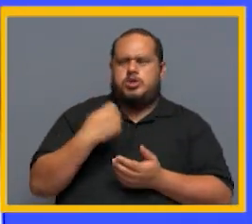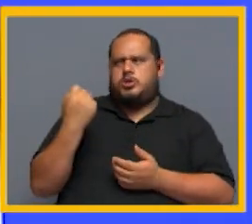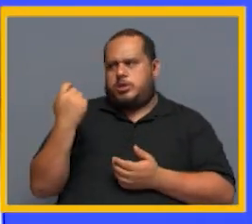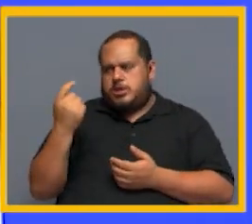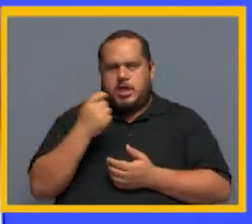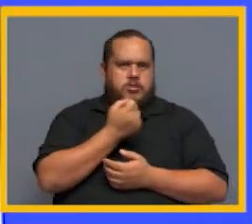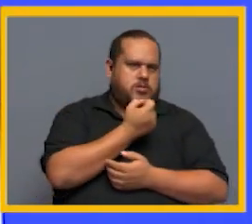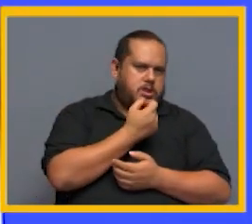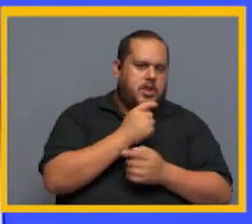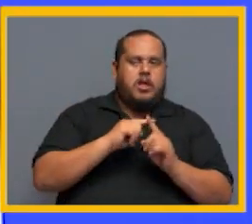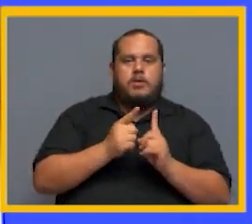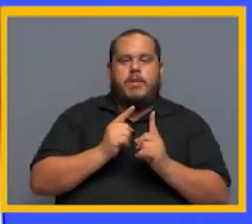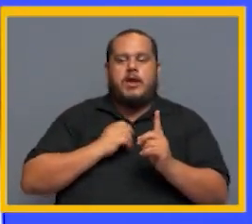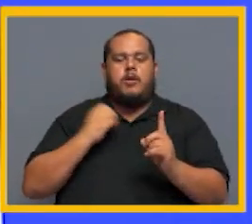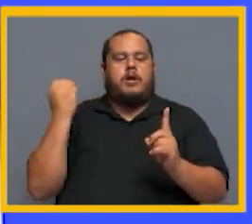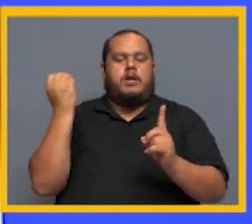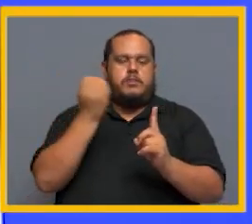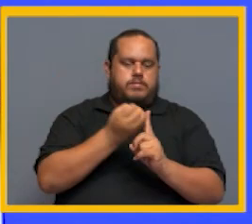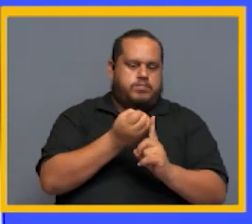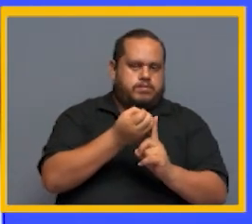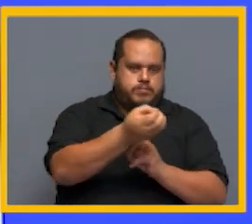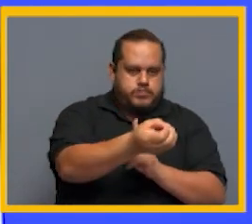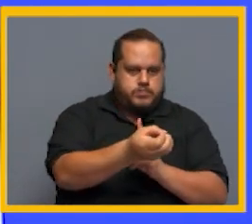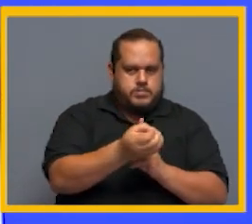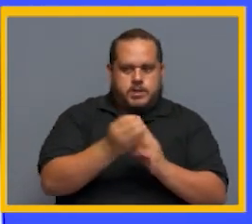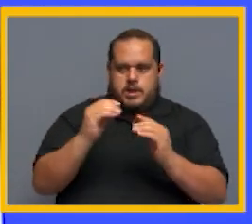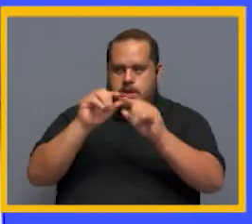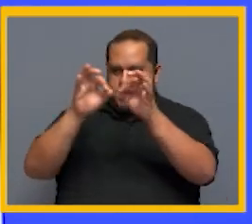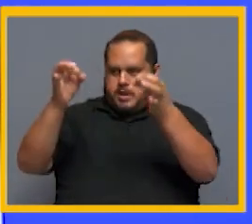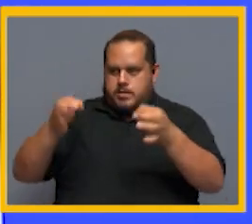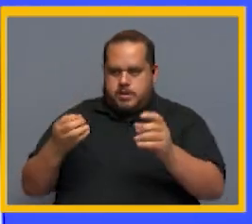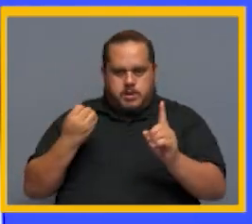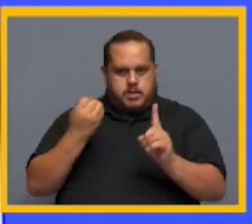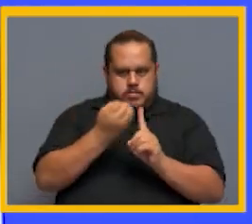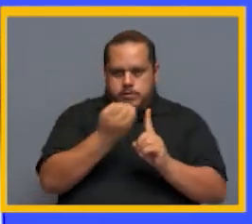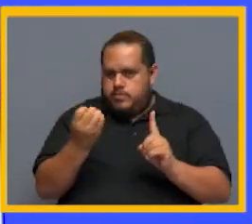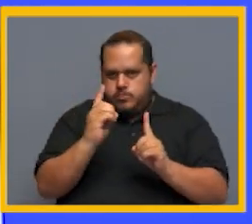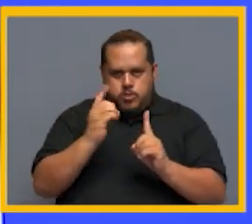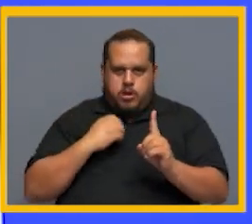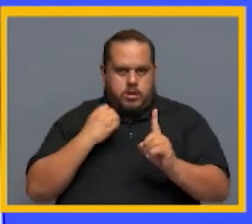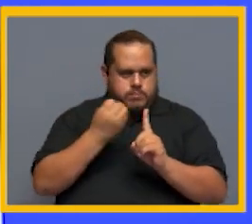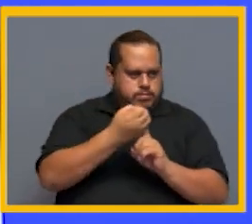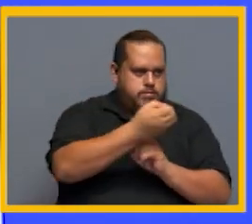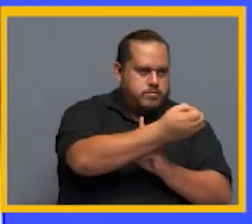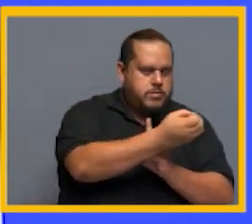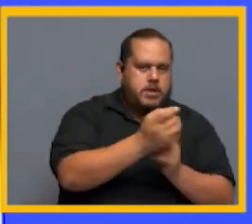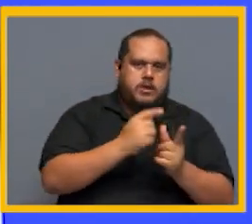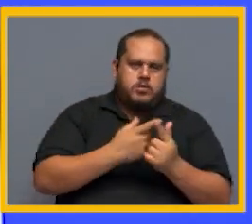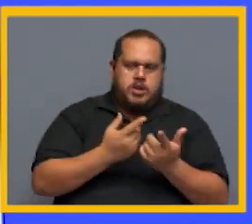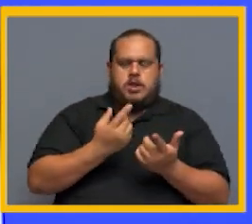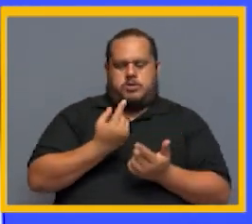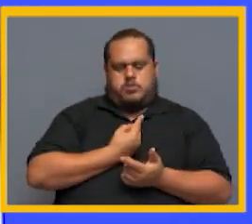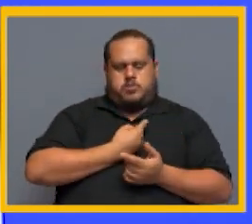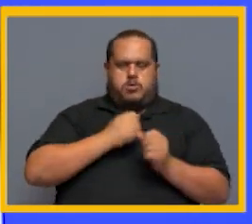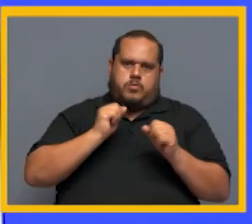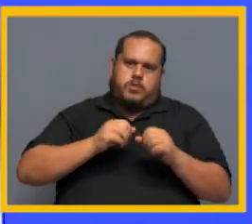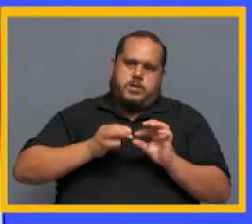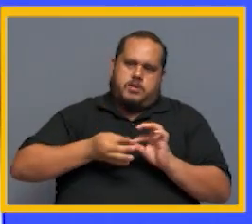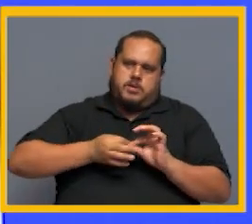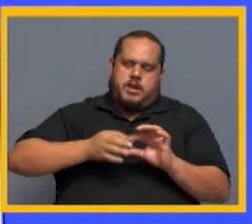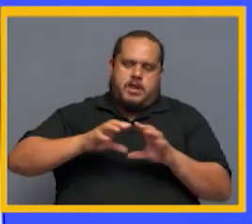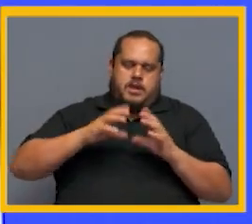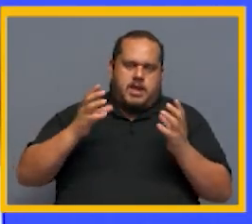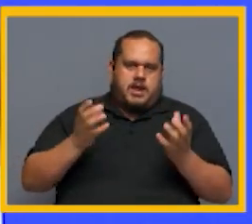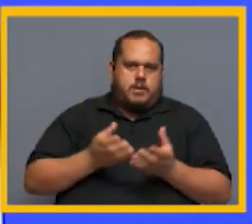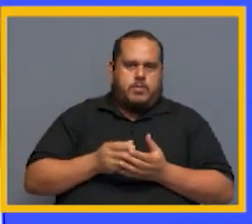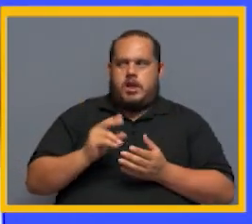ustedes. El rebote va incluso al arco, al lado contrario donde ataca Brasil, ¿verdad? Correcto. Entonces uno puede interpretar sencillamente de que la pelota más